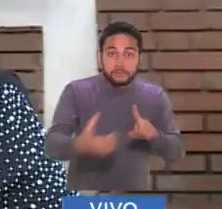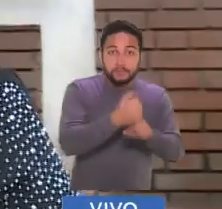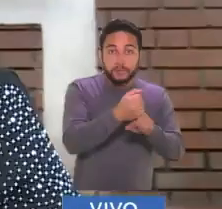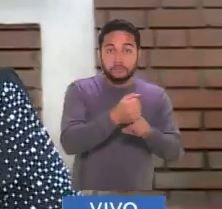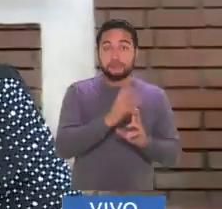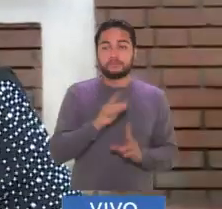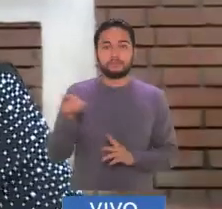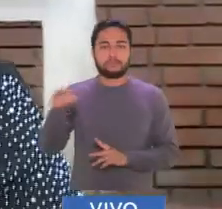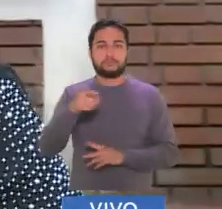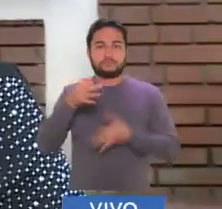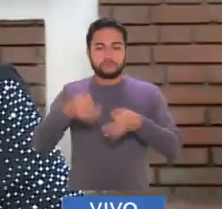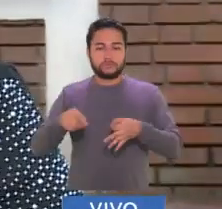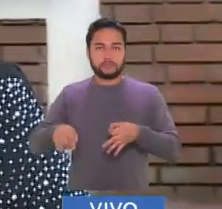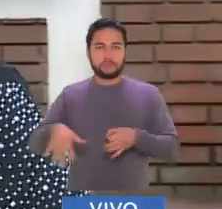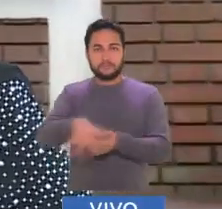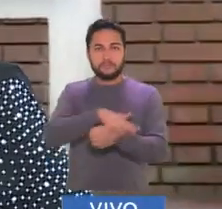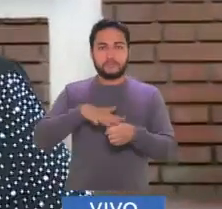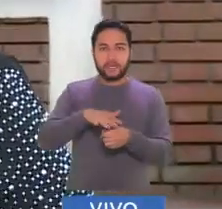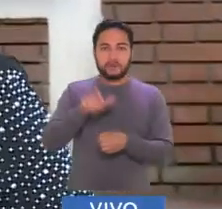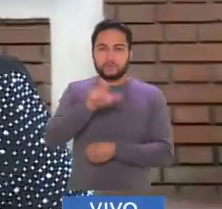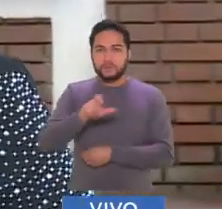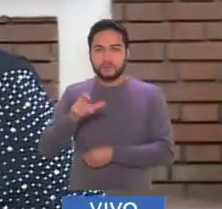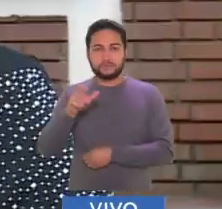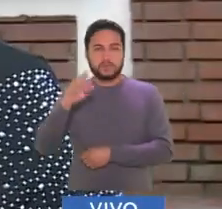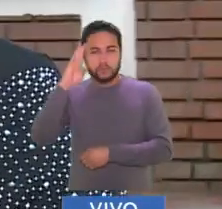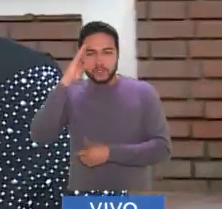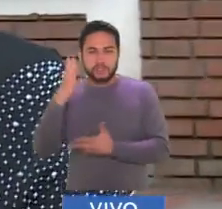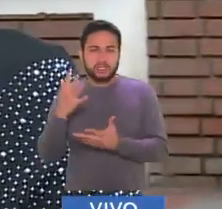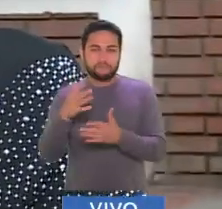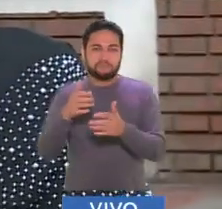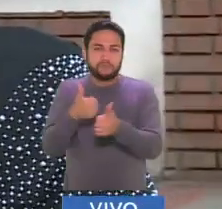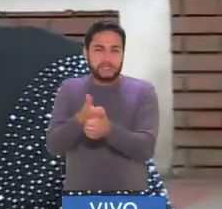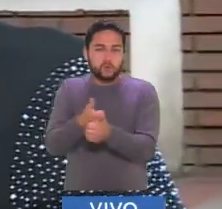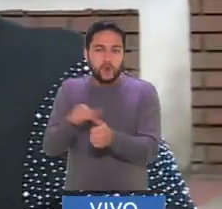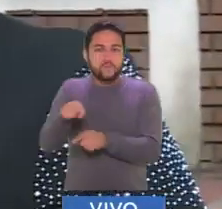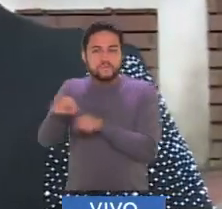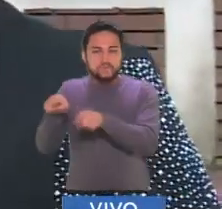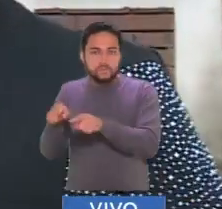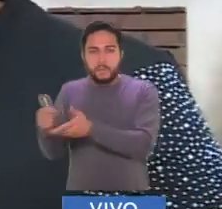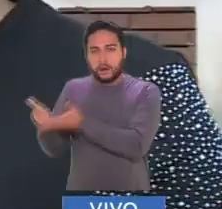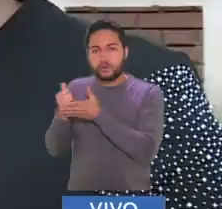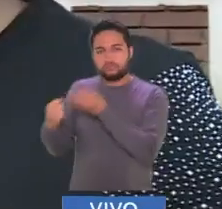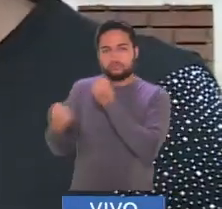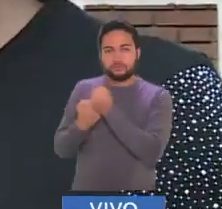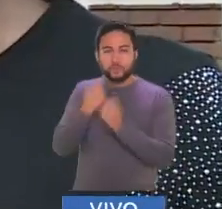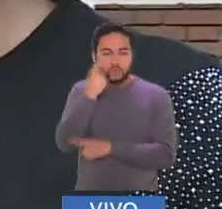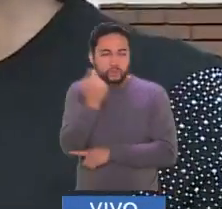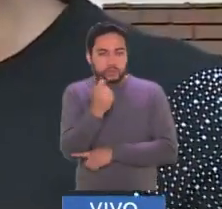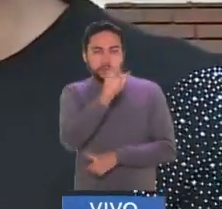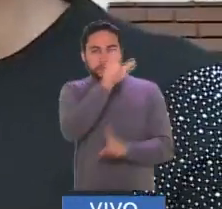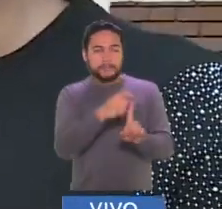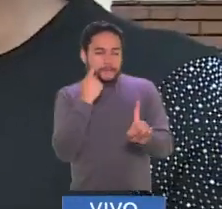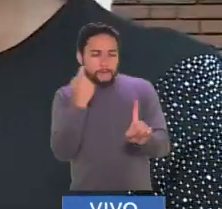de seguridad de aquí, este sector, también me ayudara. Entonces, para que juntos